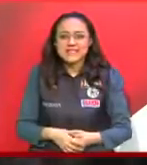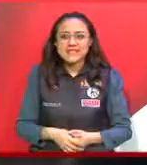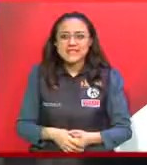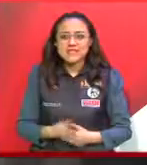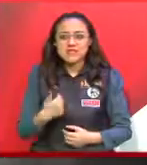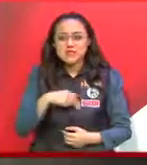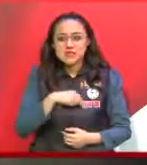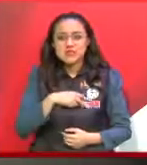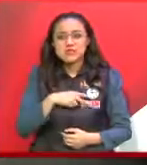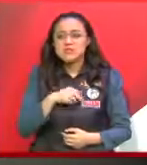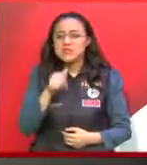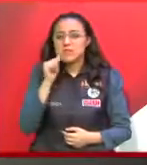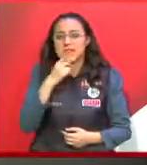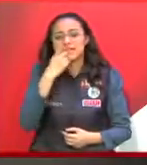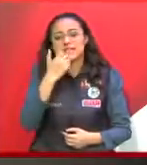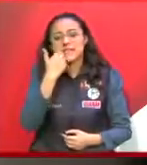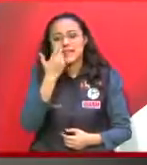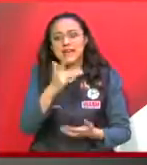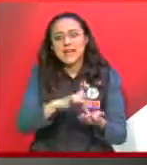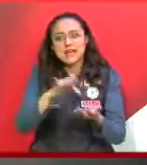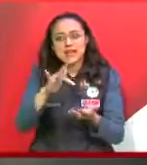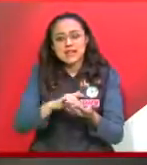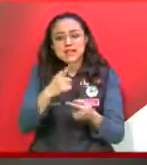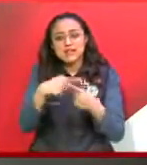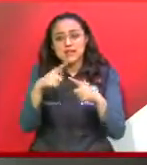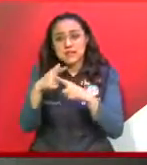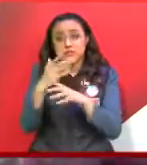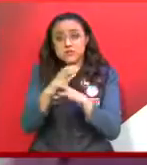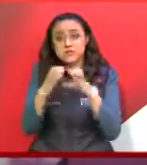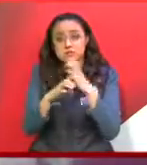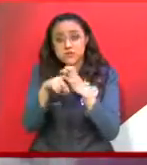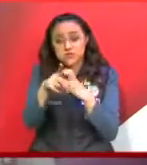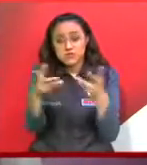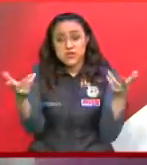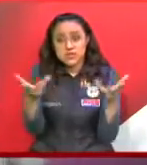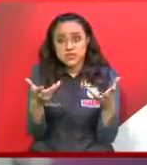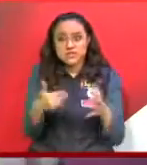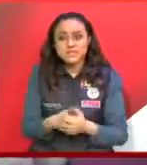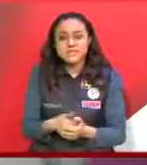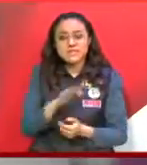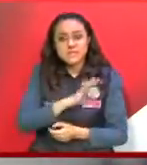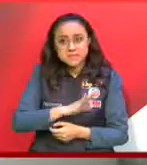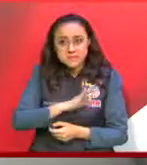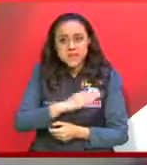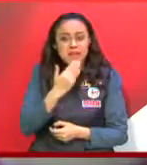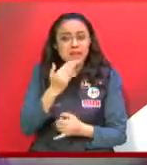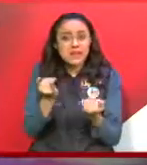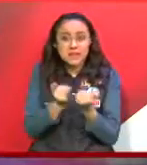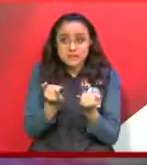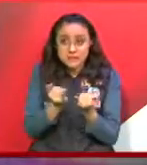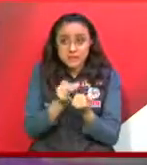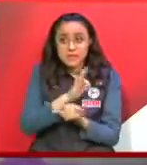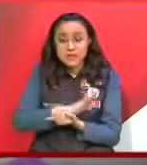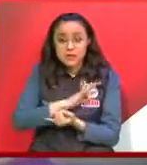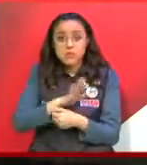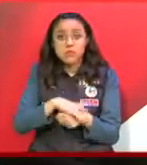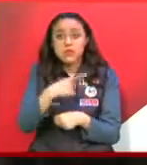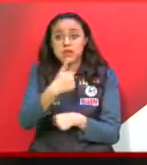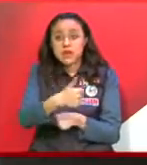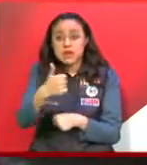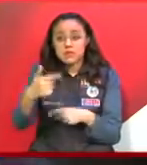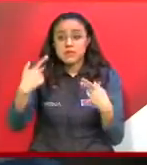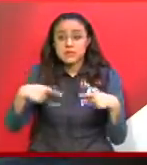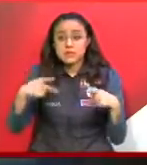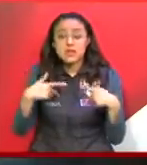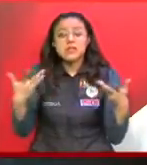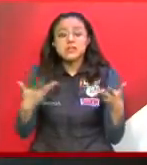Nosotros no cansamos de agradecerles esas acciones que ustedes hacen. El felicitarlos también por las acciones que ustedes toman,